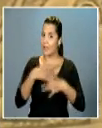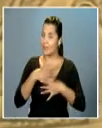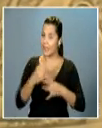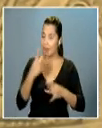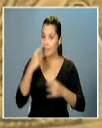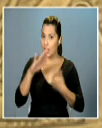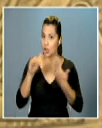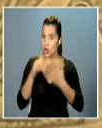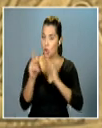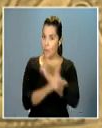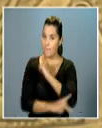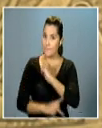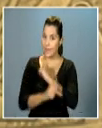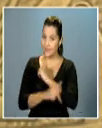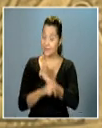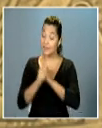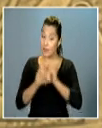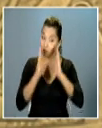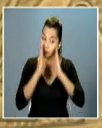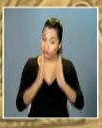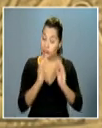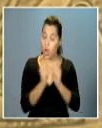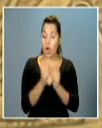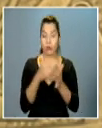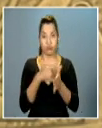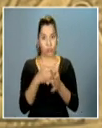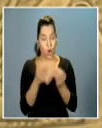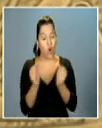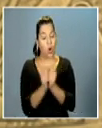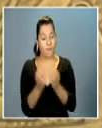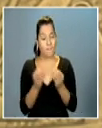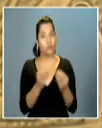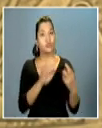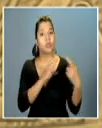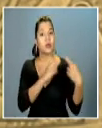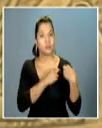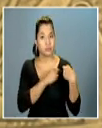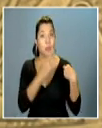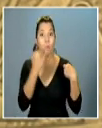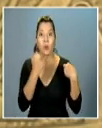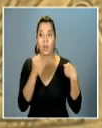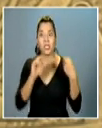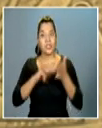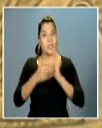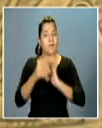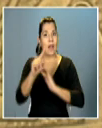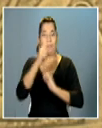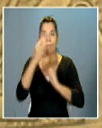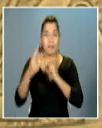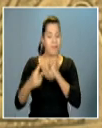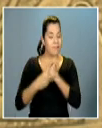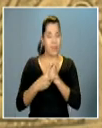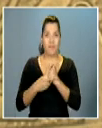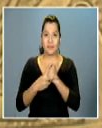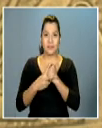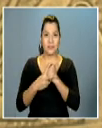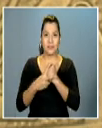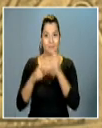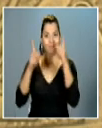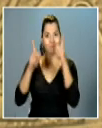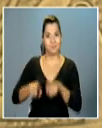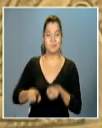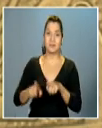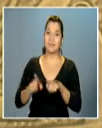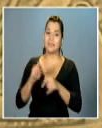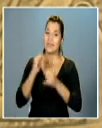con muchísima delicadeza, con muchísima responsabilidad, porque sería prácticamente el primer evento en que se atenta y